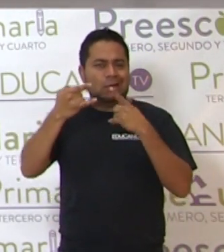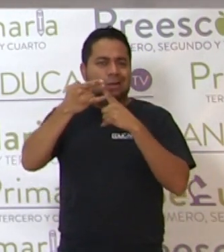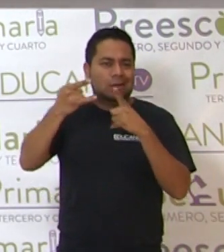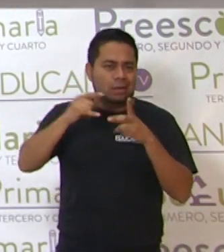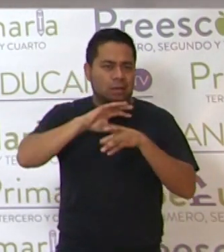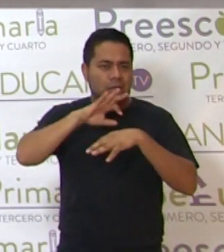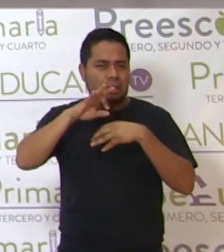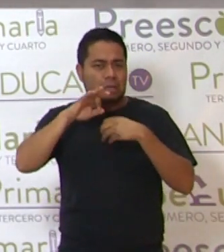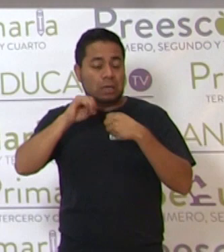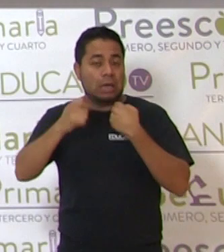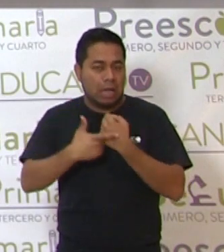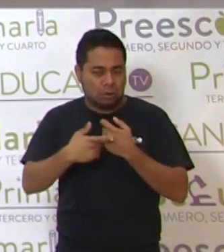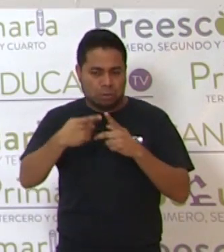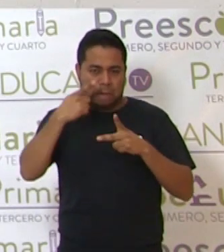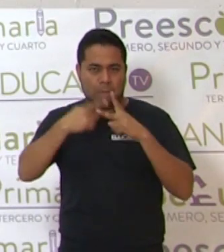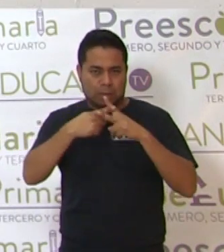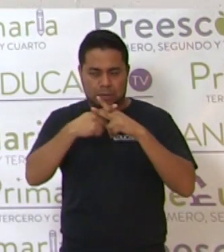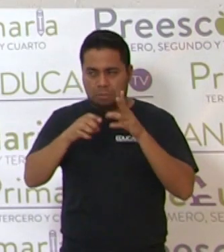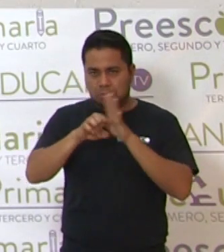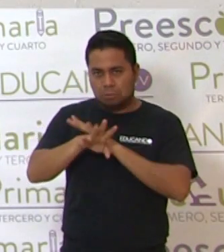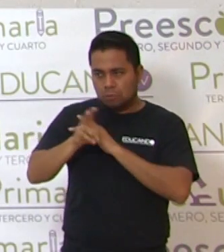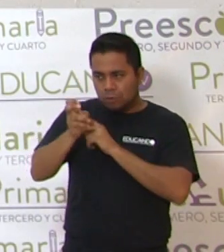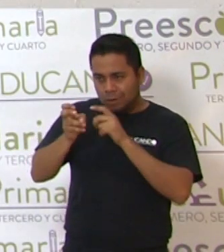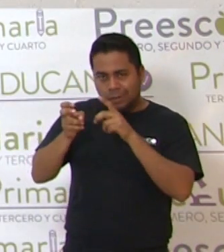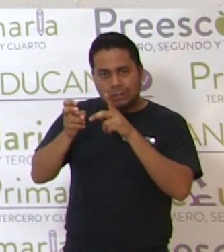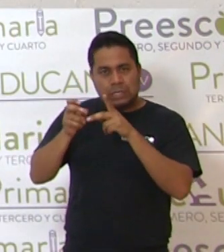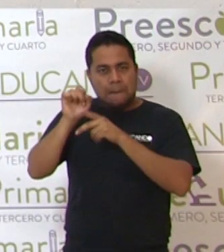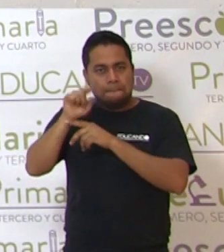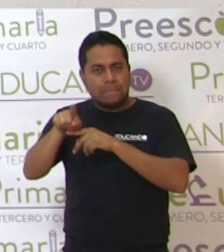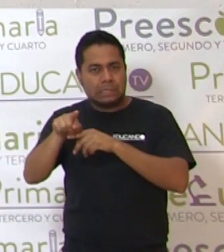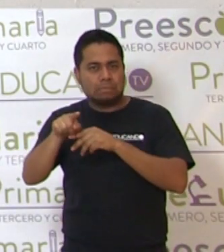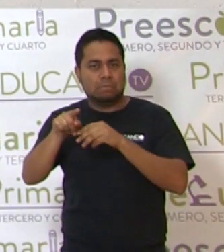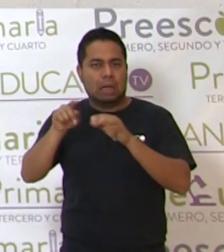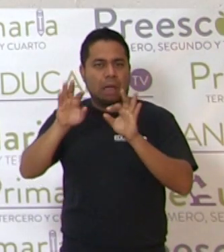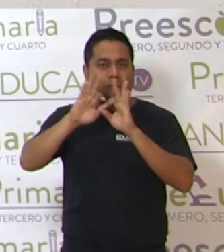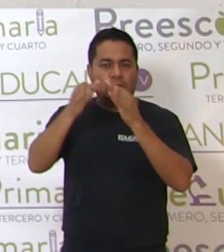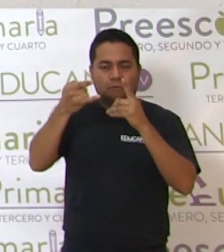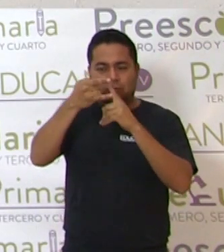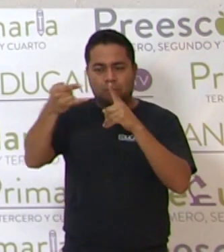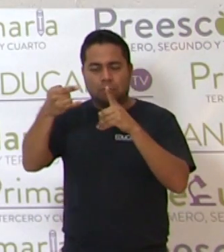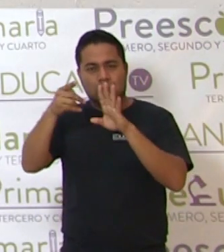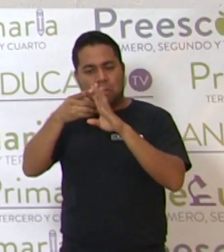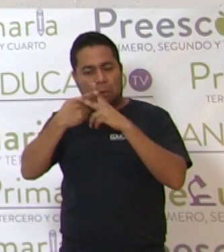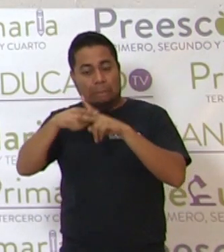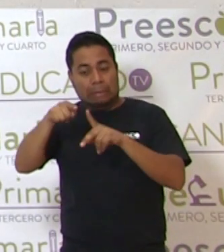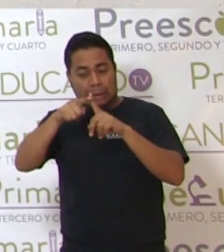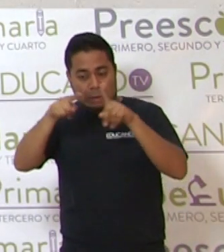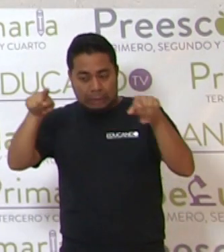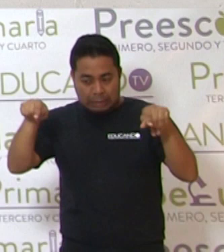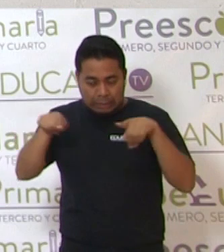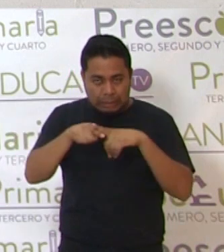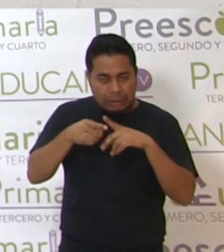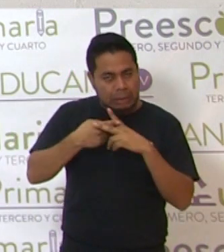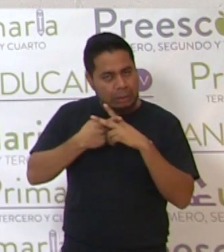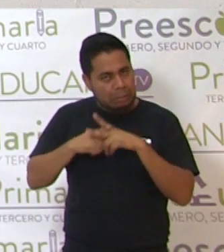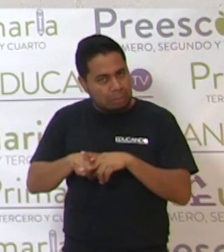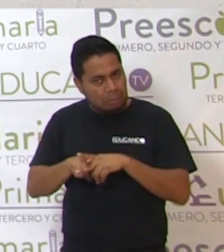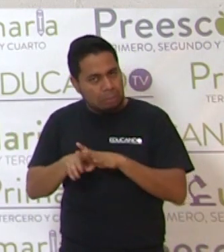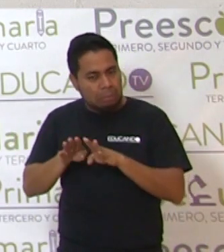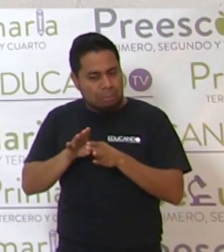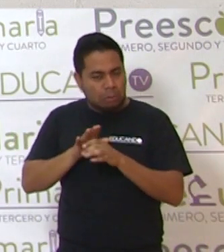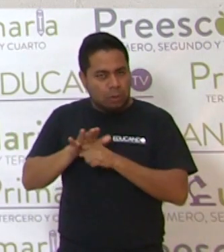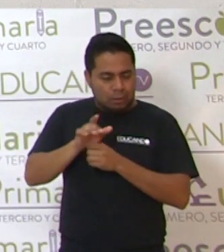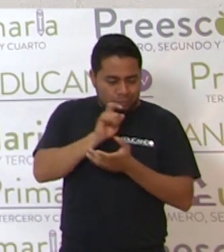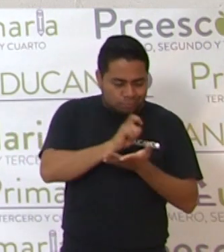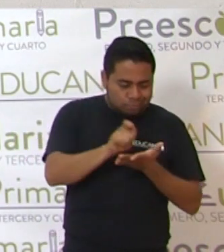en matemáticas entonces tomen esa figura geométrica y a partir de la forma de esa figura empezar a escribir o